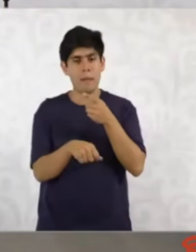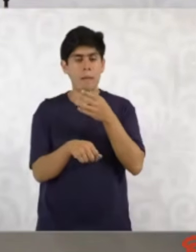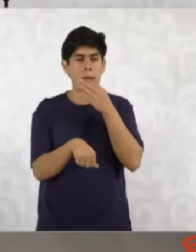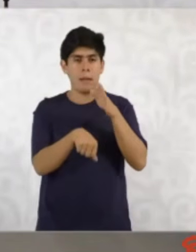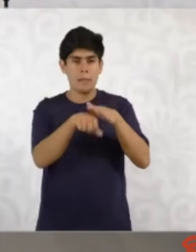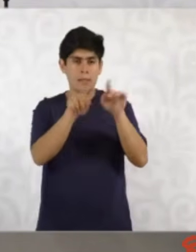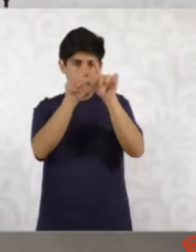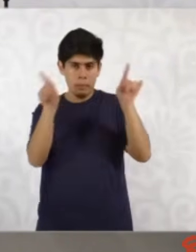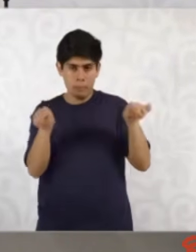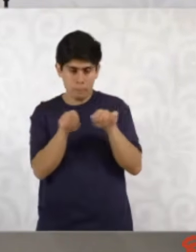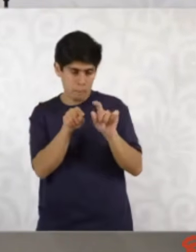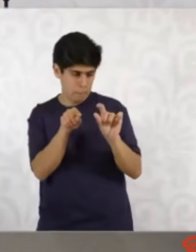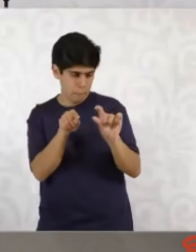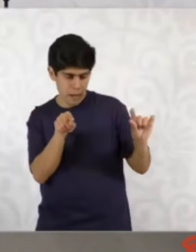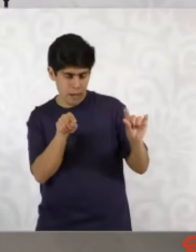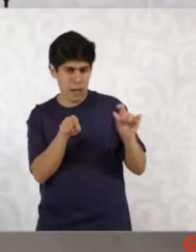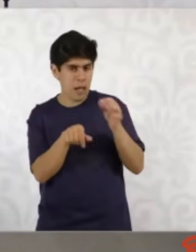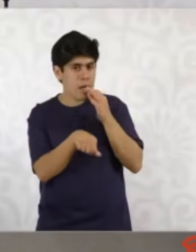Adelante.